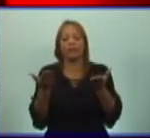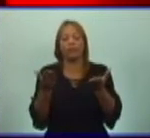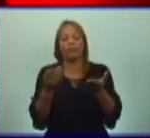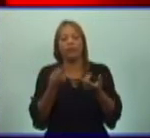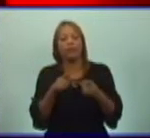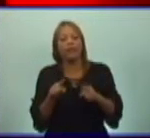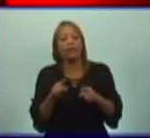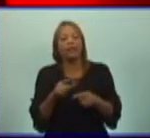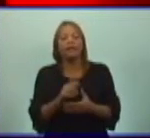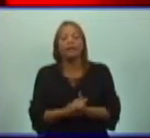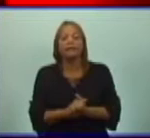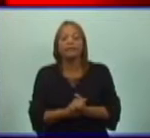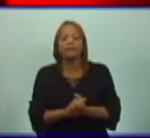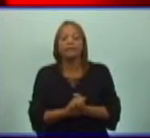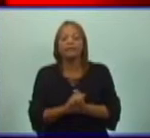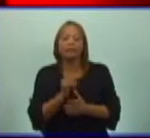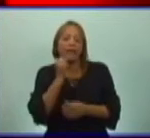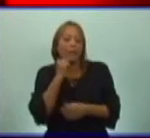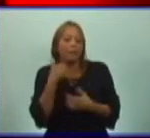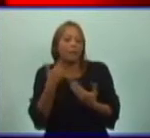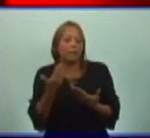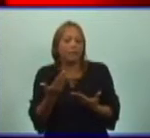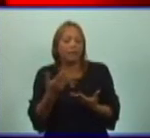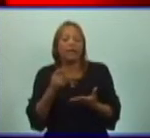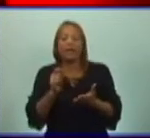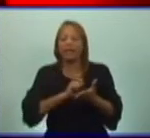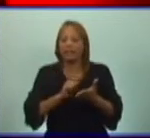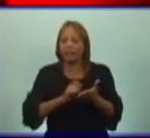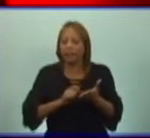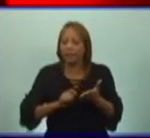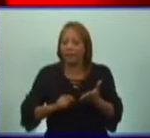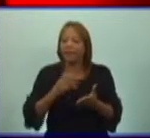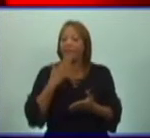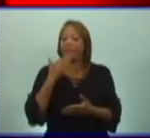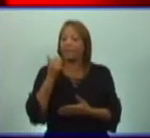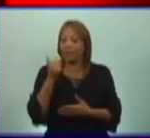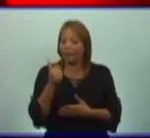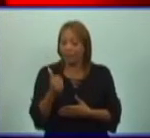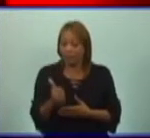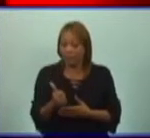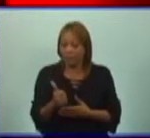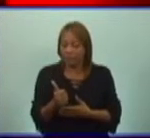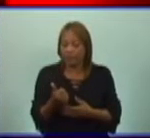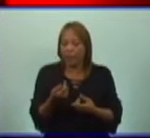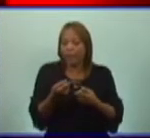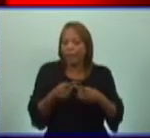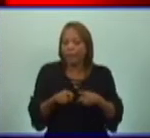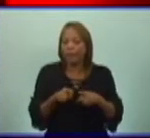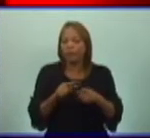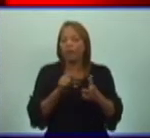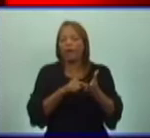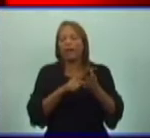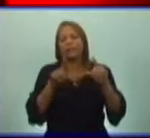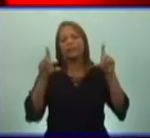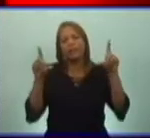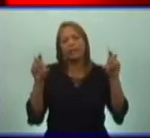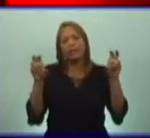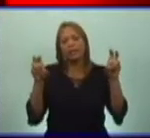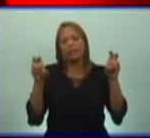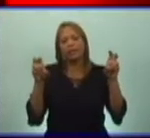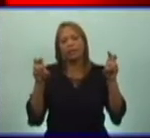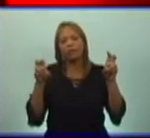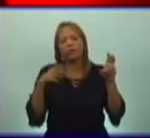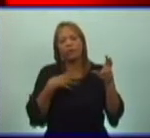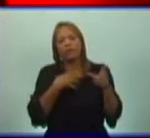comentamos además que debes escribir bien, pero este tipo de texto ya es